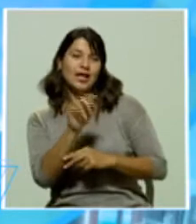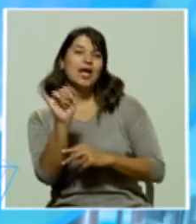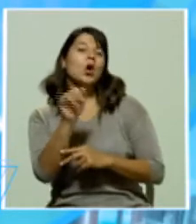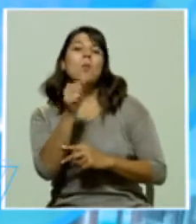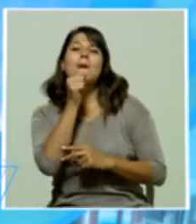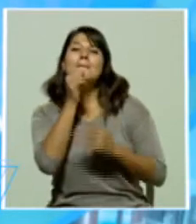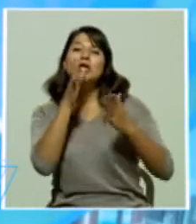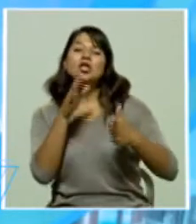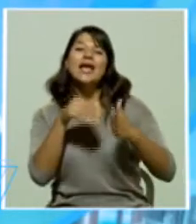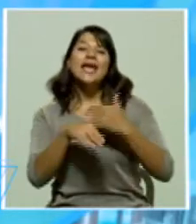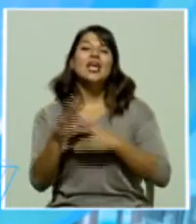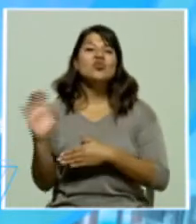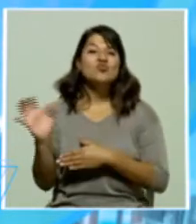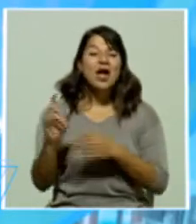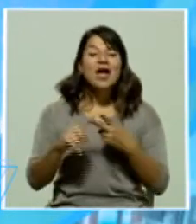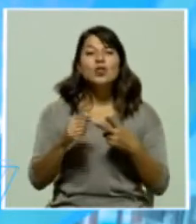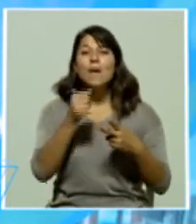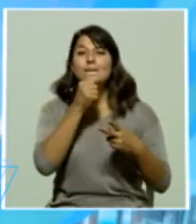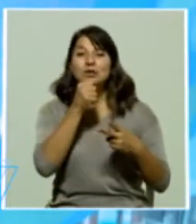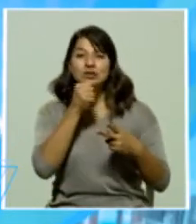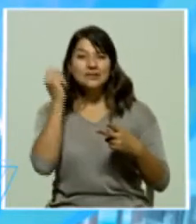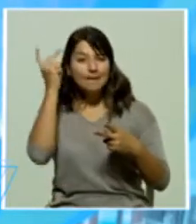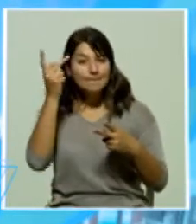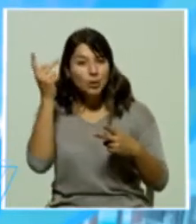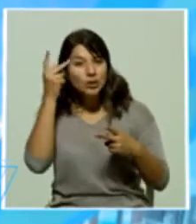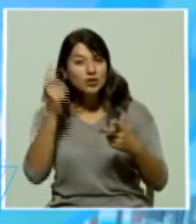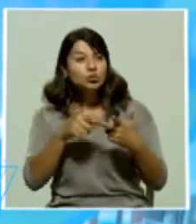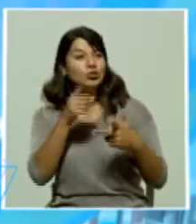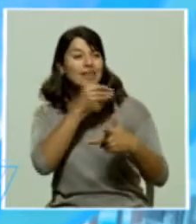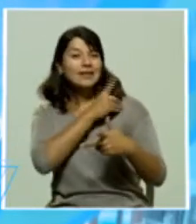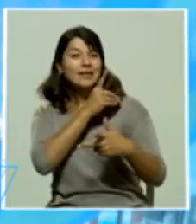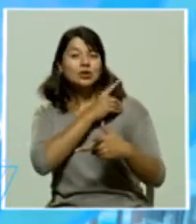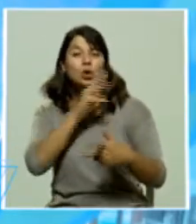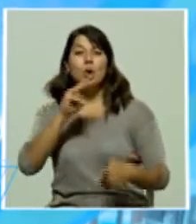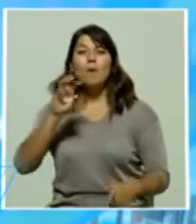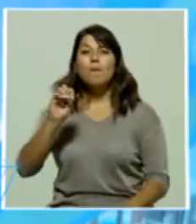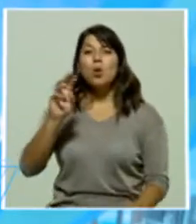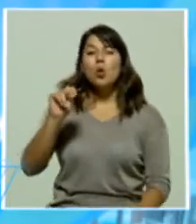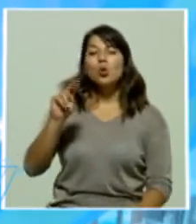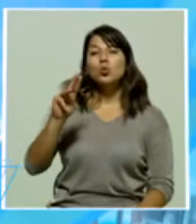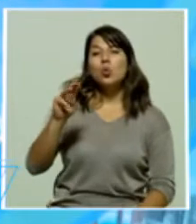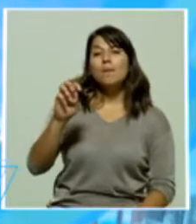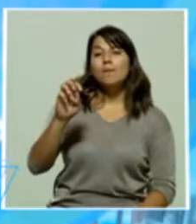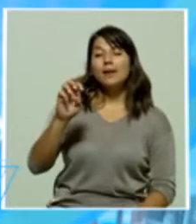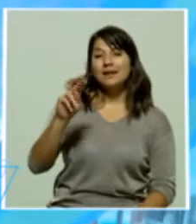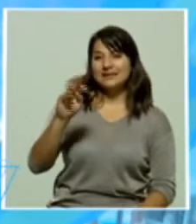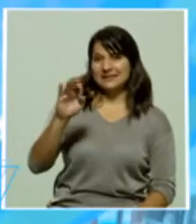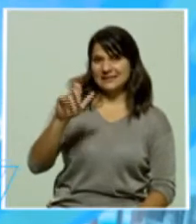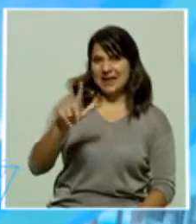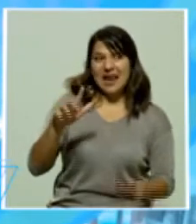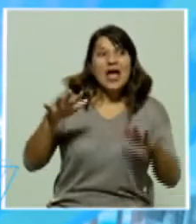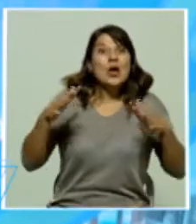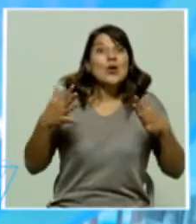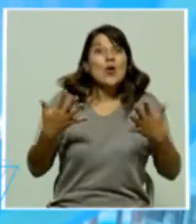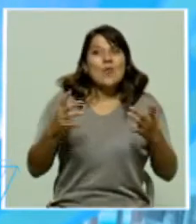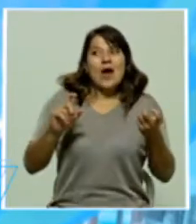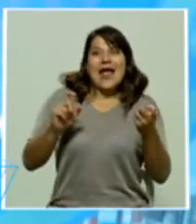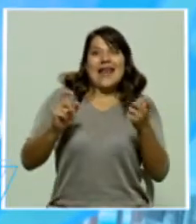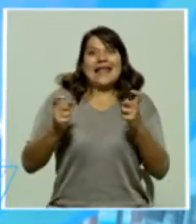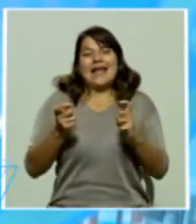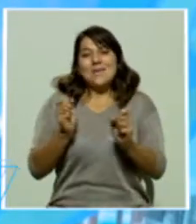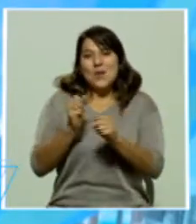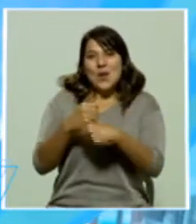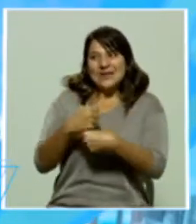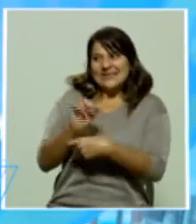de radio, periodista político, sos director de Monumental. ¿Cómo te resultó este cambio de formato y de